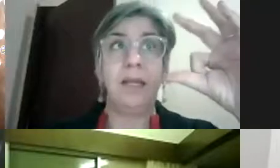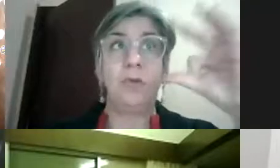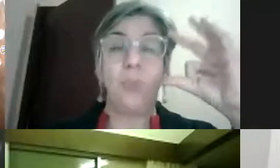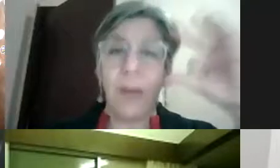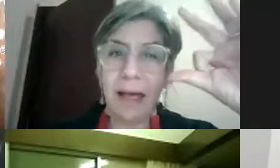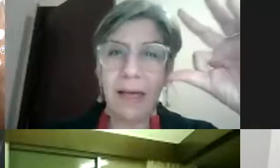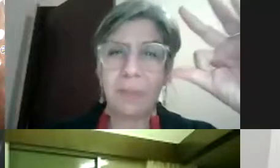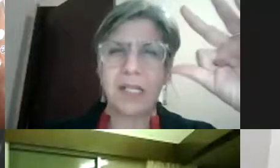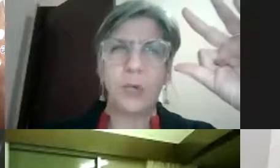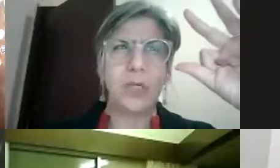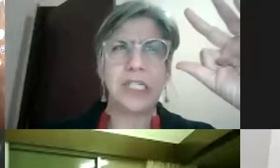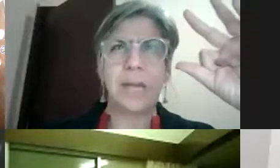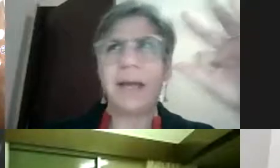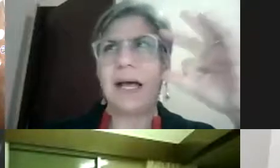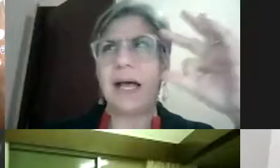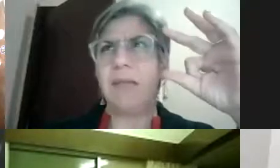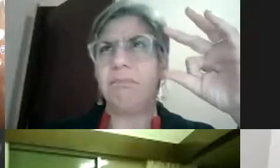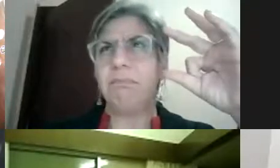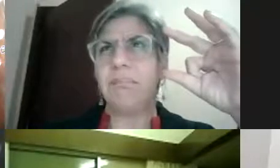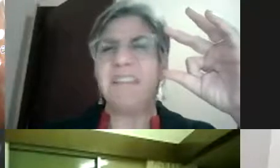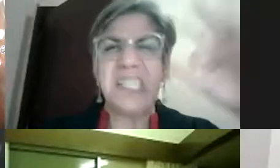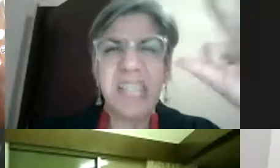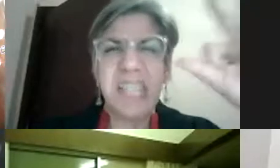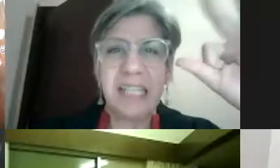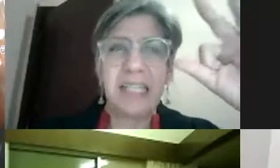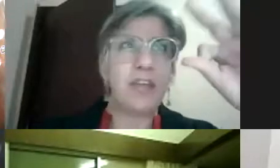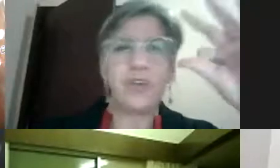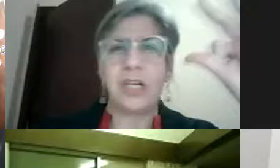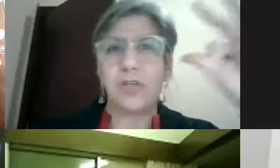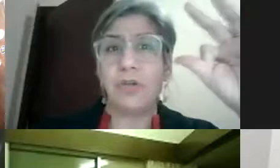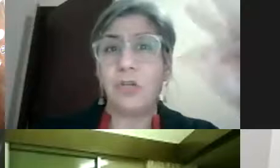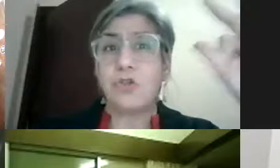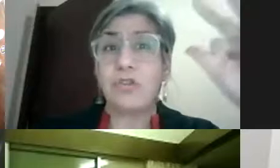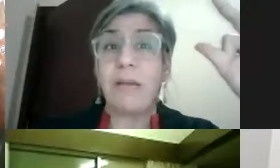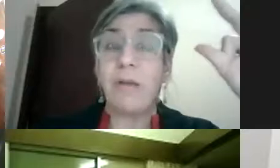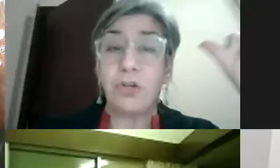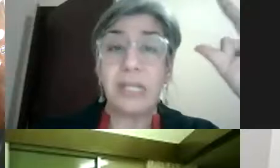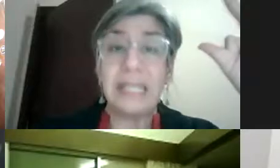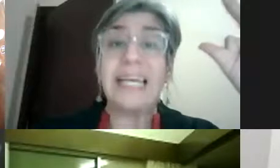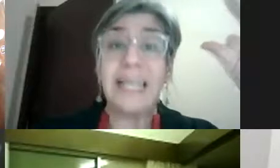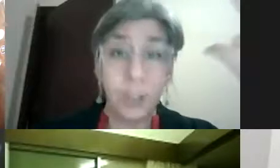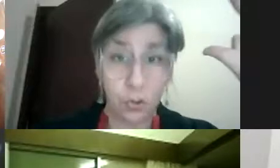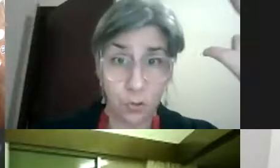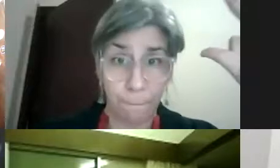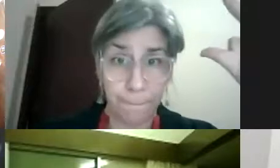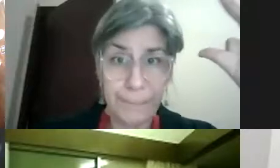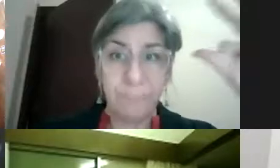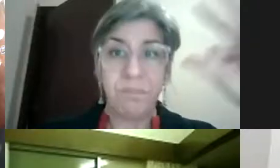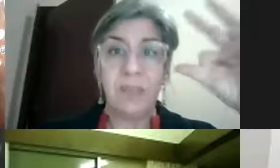hay Truvada, después hay uno que se llama Tentricit, y hay otro que son 2 o 3 laboratorios que tienen